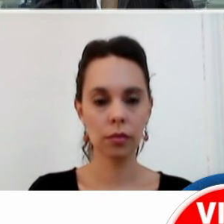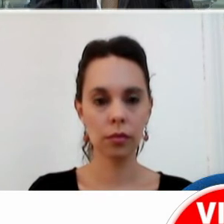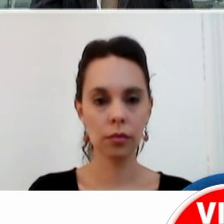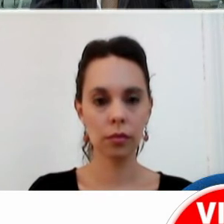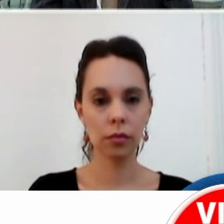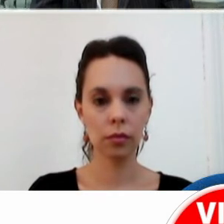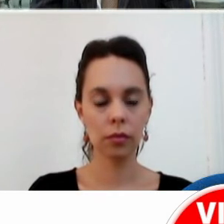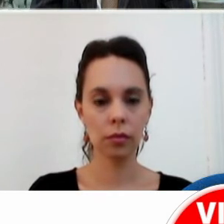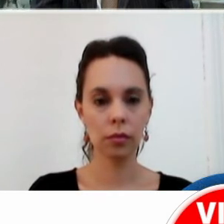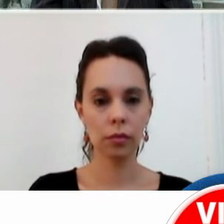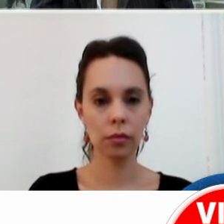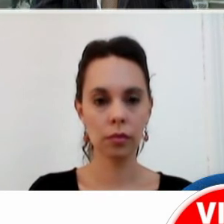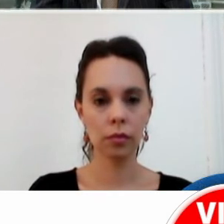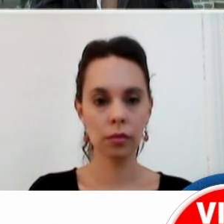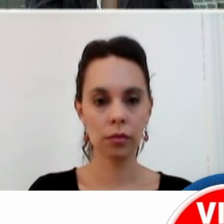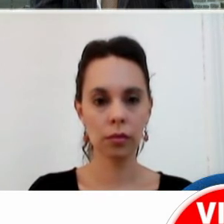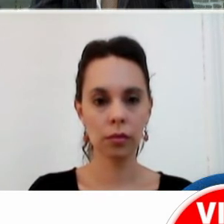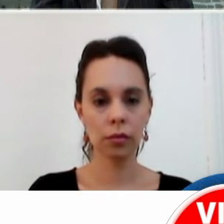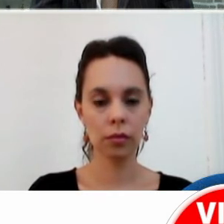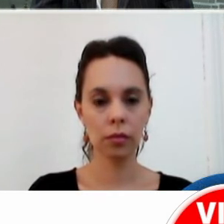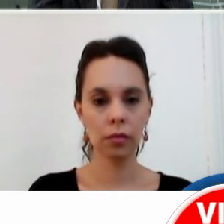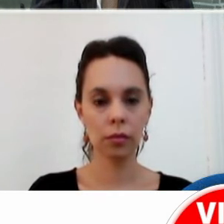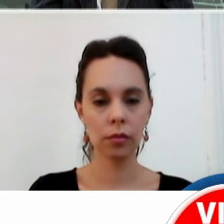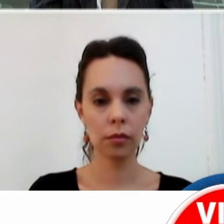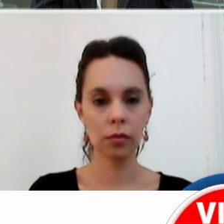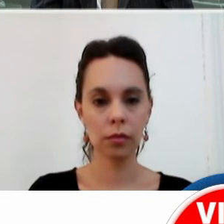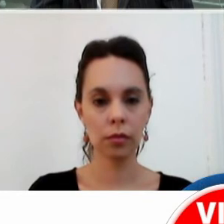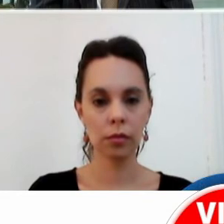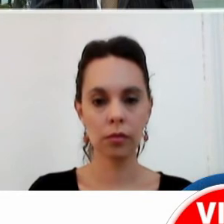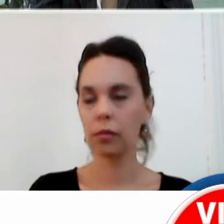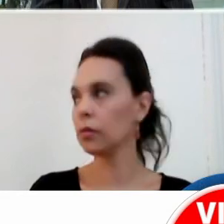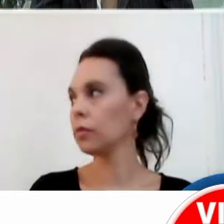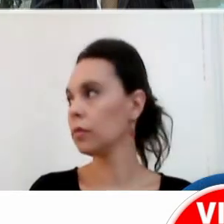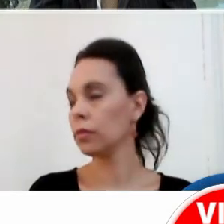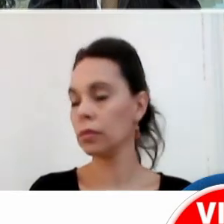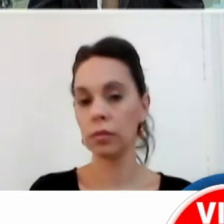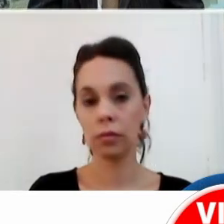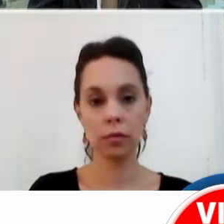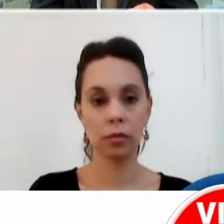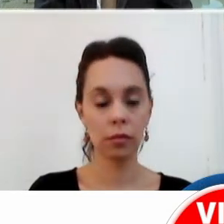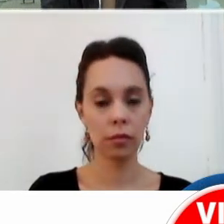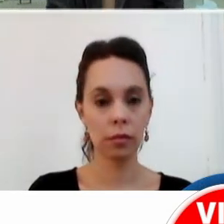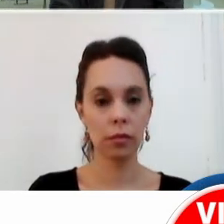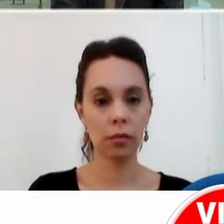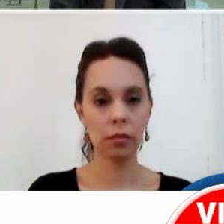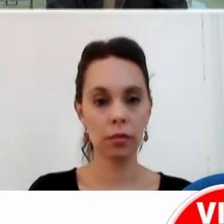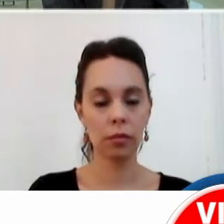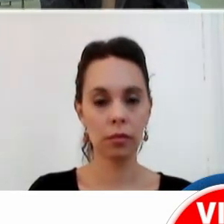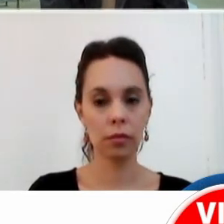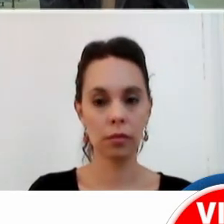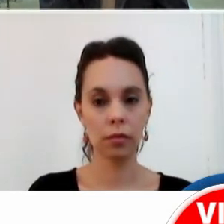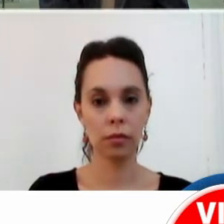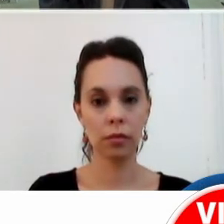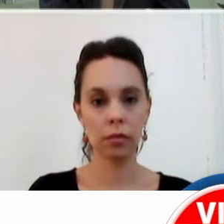diferencia sustancial. Hasta el 2026, suponiendo que tengamos en marzo el primer desembolso